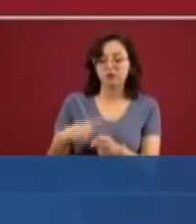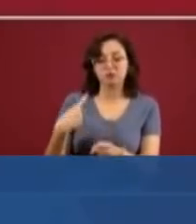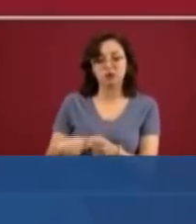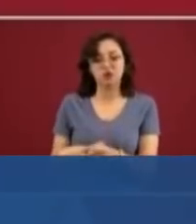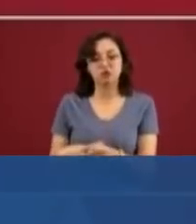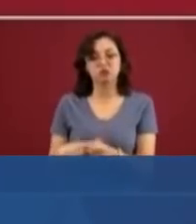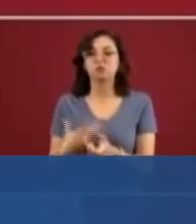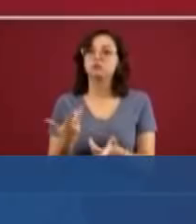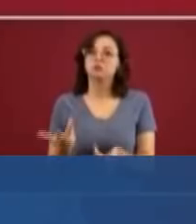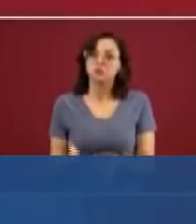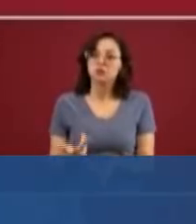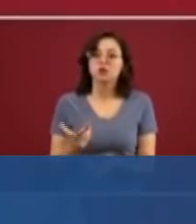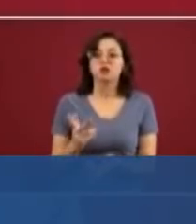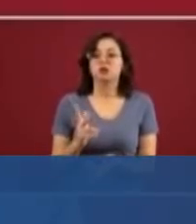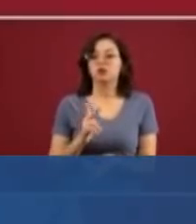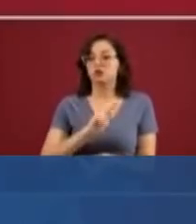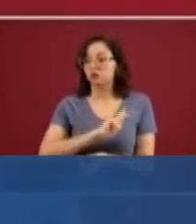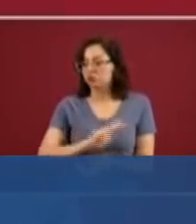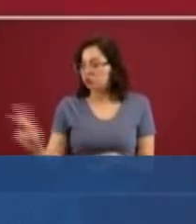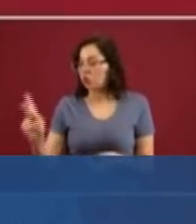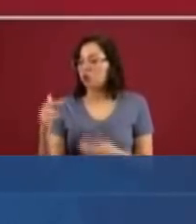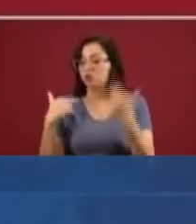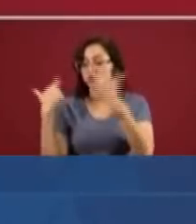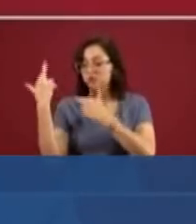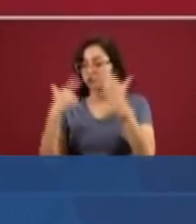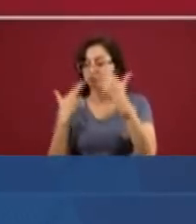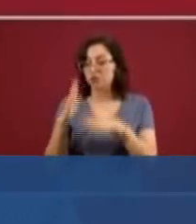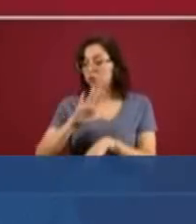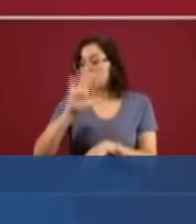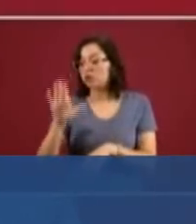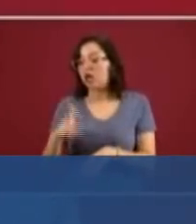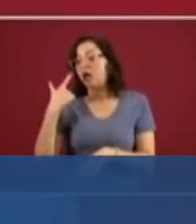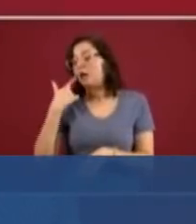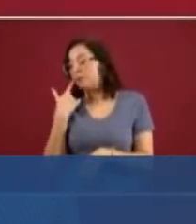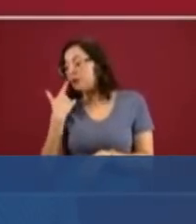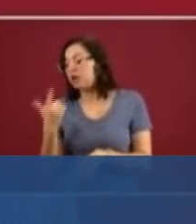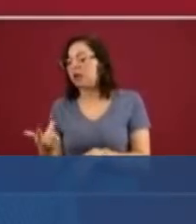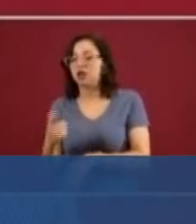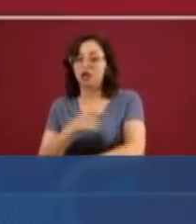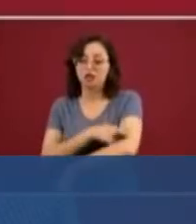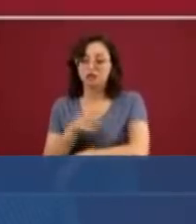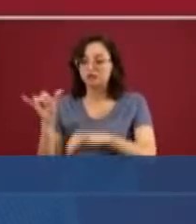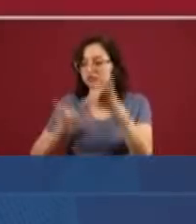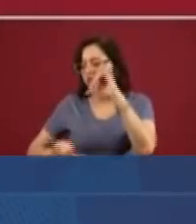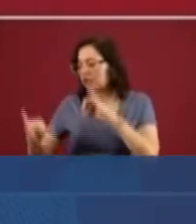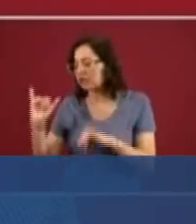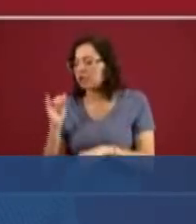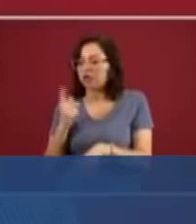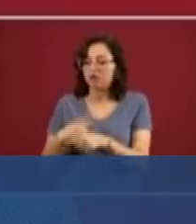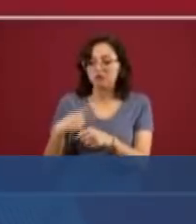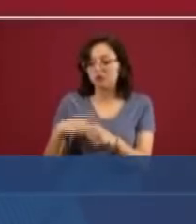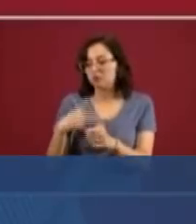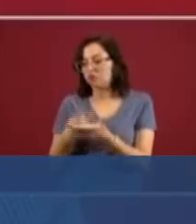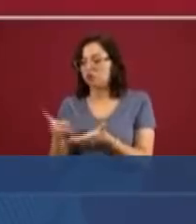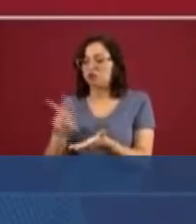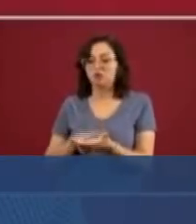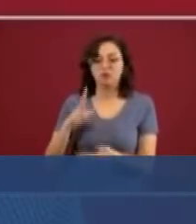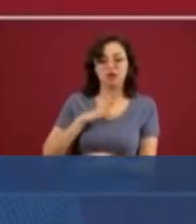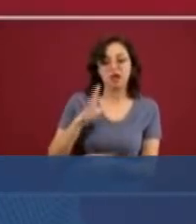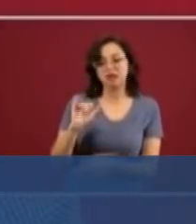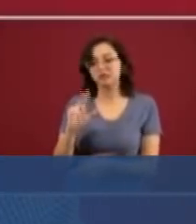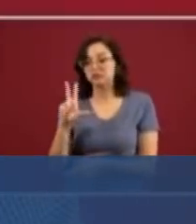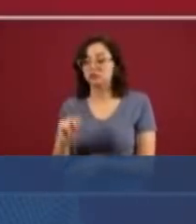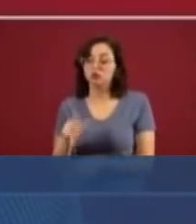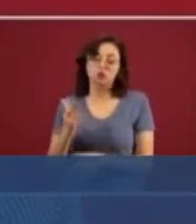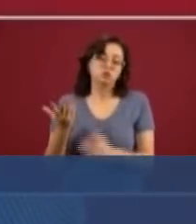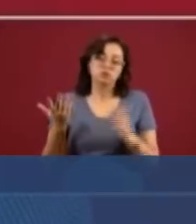casos se realiza algún estudio post-mortem, eso depende también de la voluntad o de la petición de la familia, pero se podrían